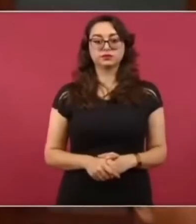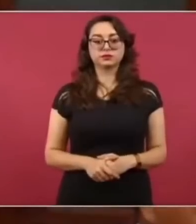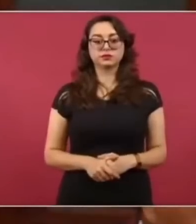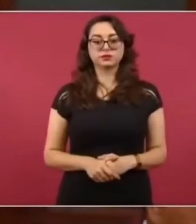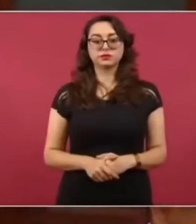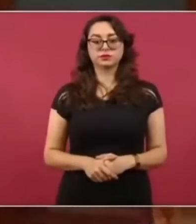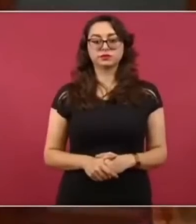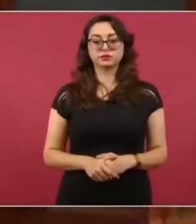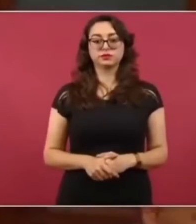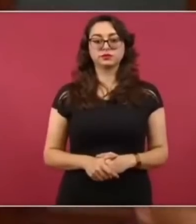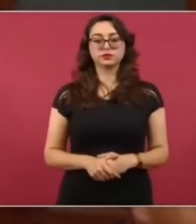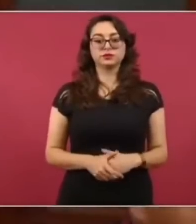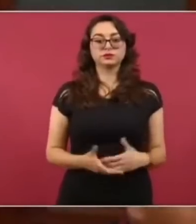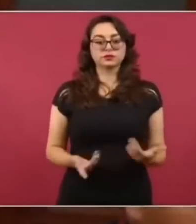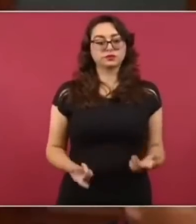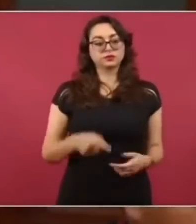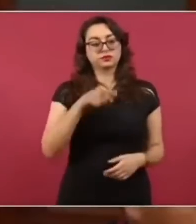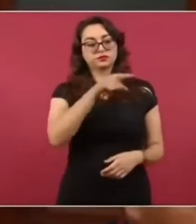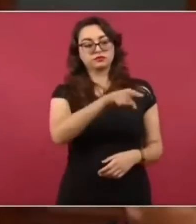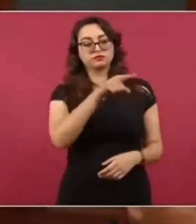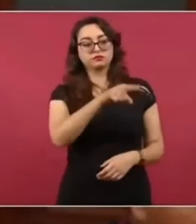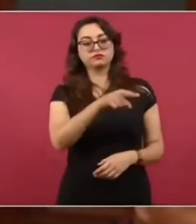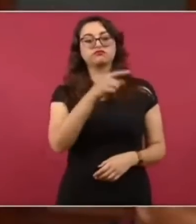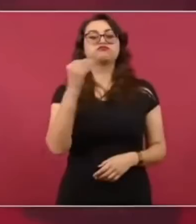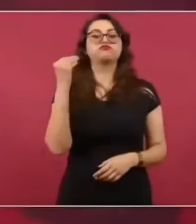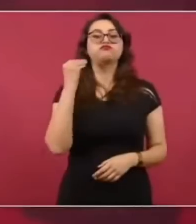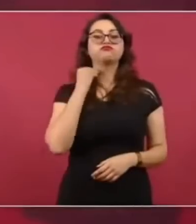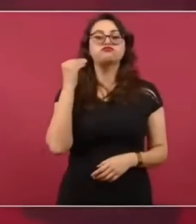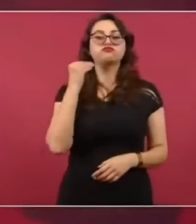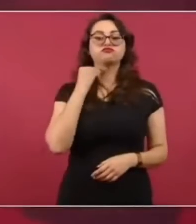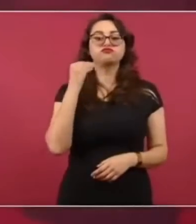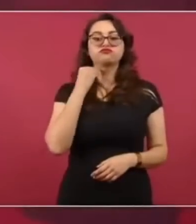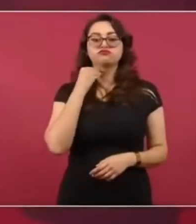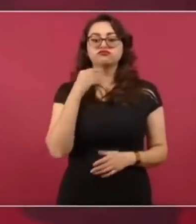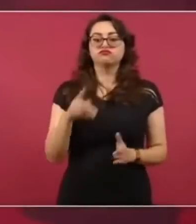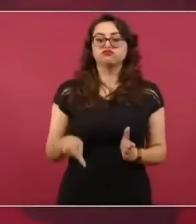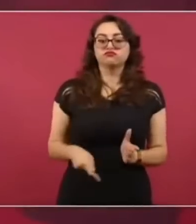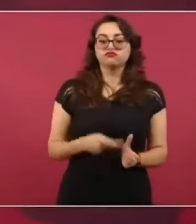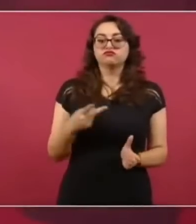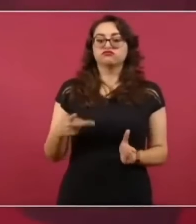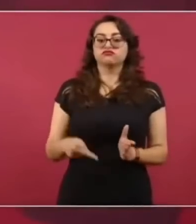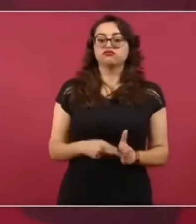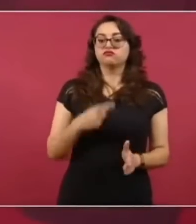que promueve los amparos, uno de ellos, el más activo,